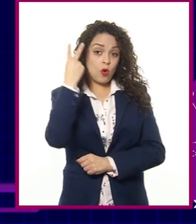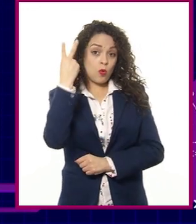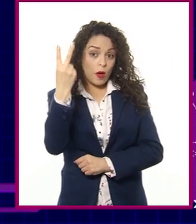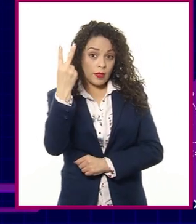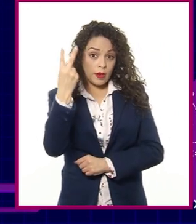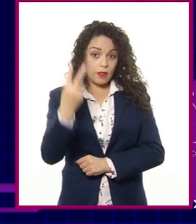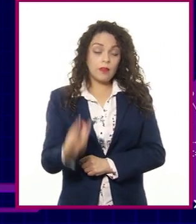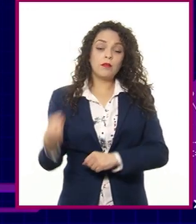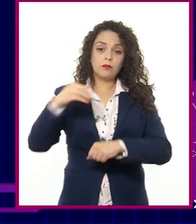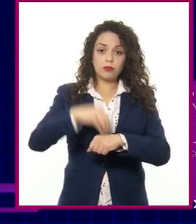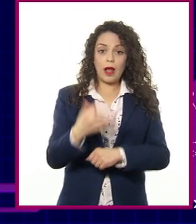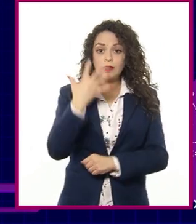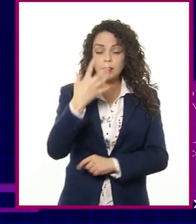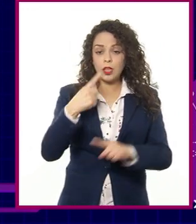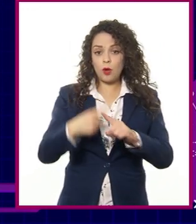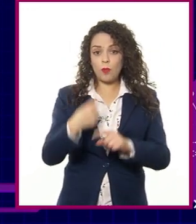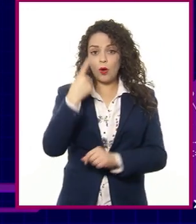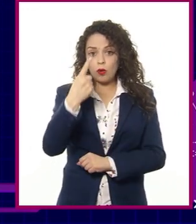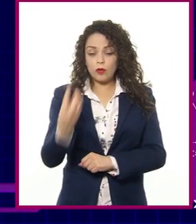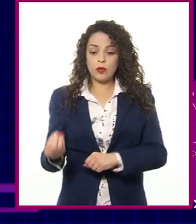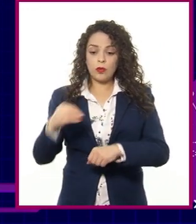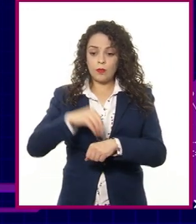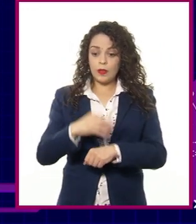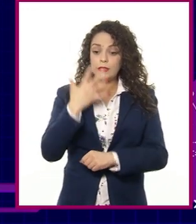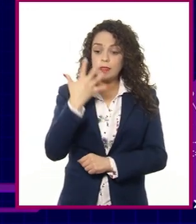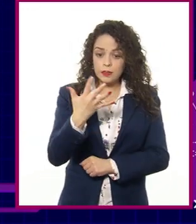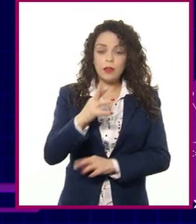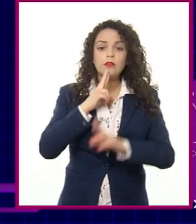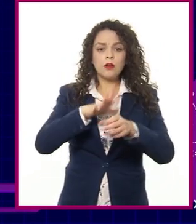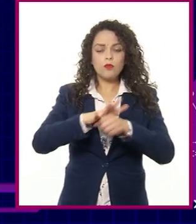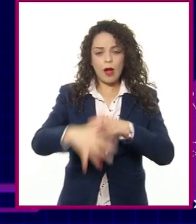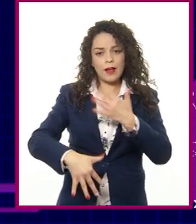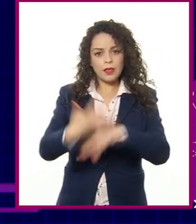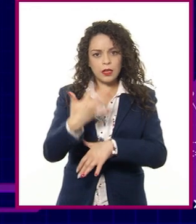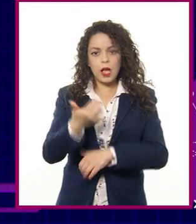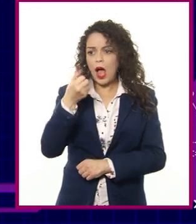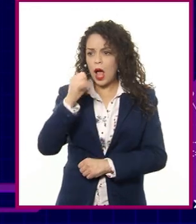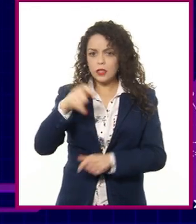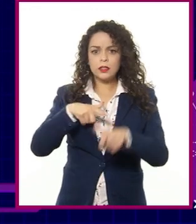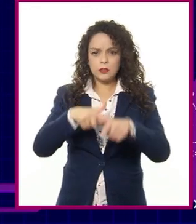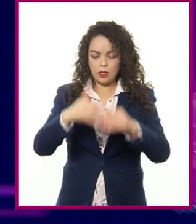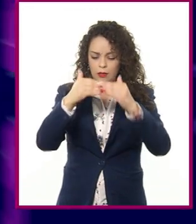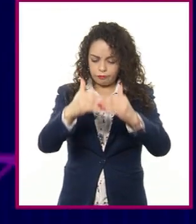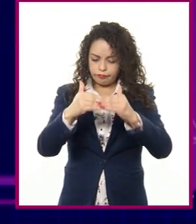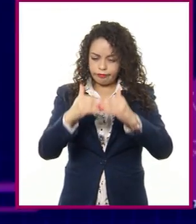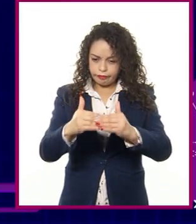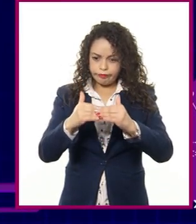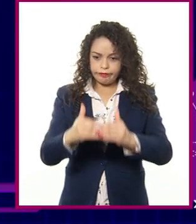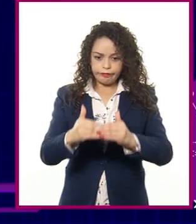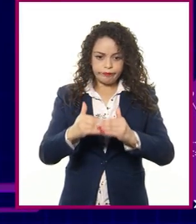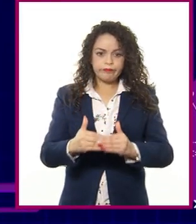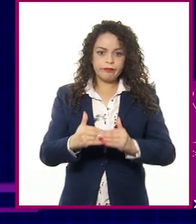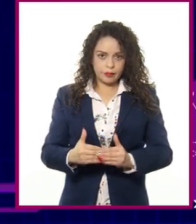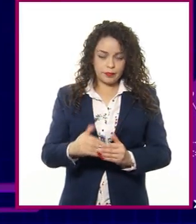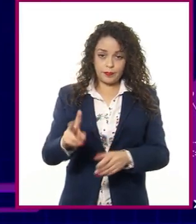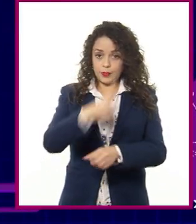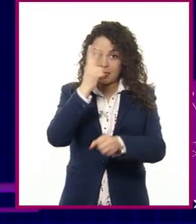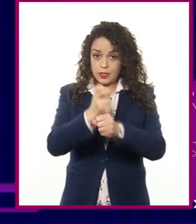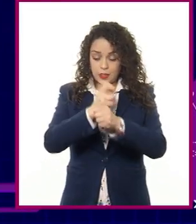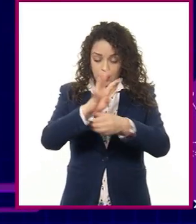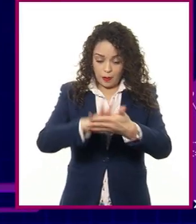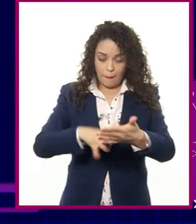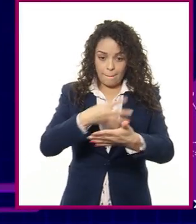más 5 por 1 más 5 es igual a 15 y así sucesivamente. Mientras que en la tabla 2,